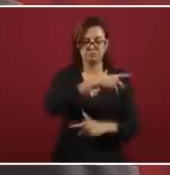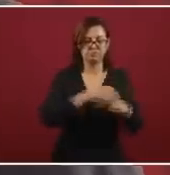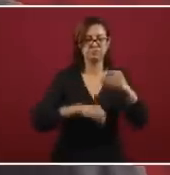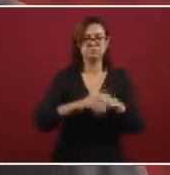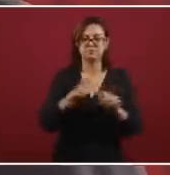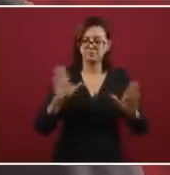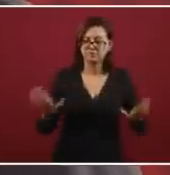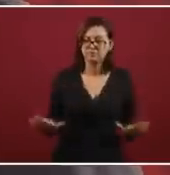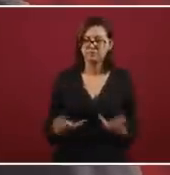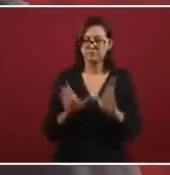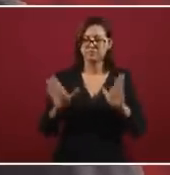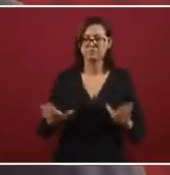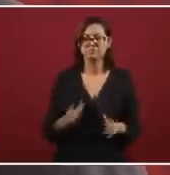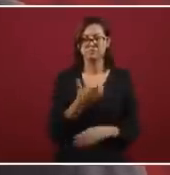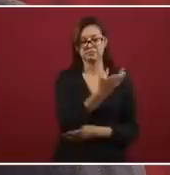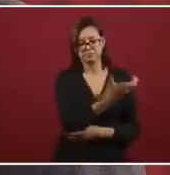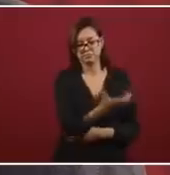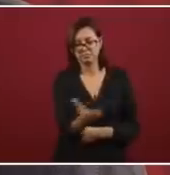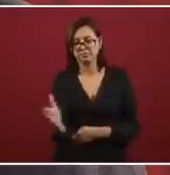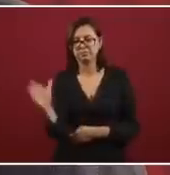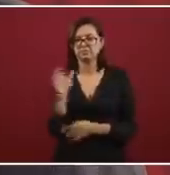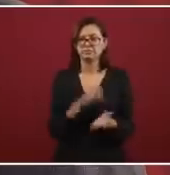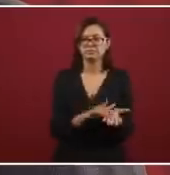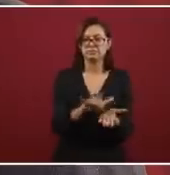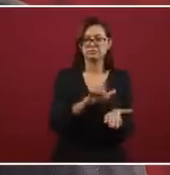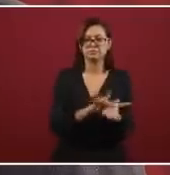sembrar el petróleo, a eso me refiero.